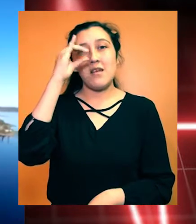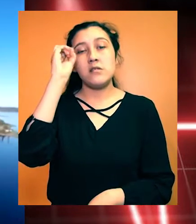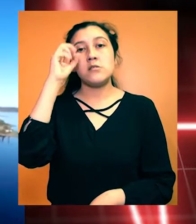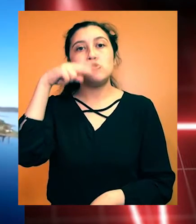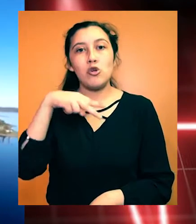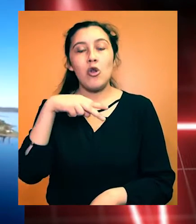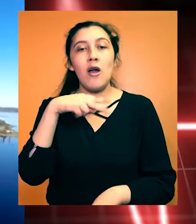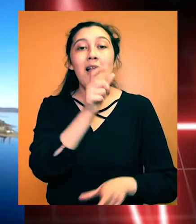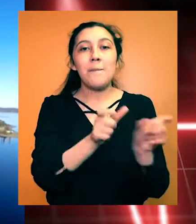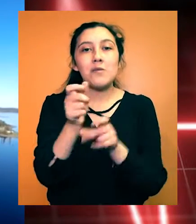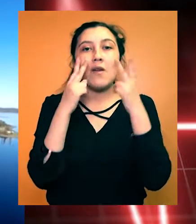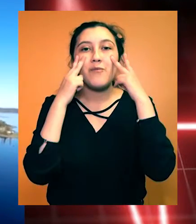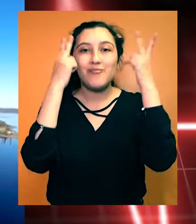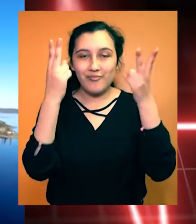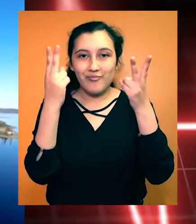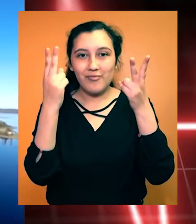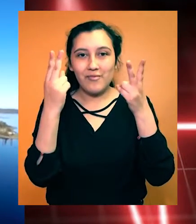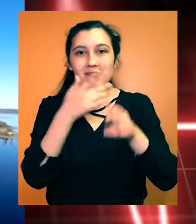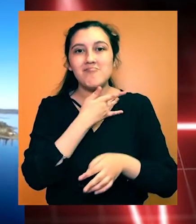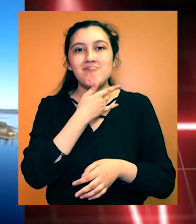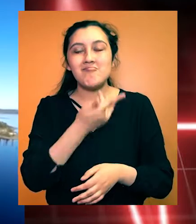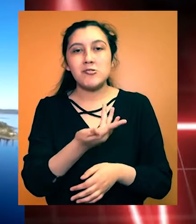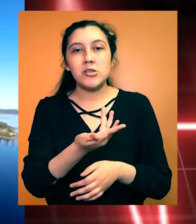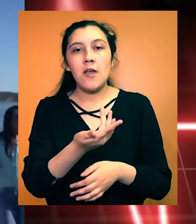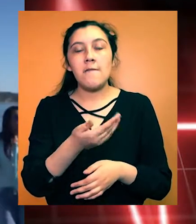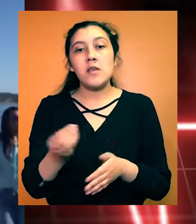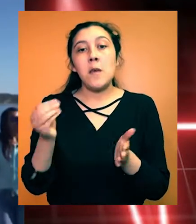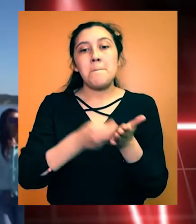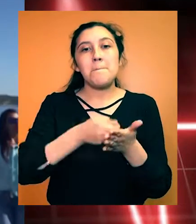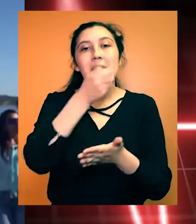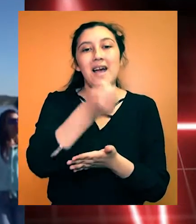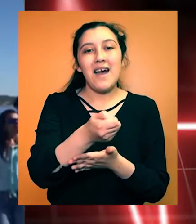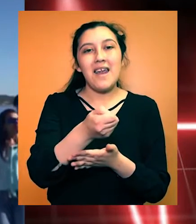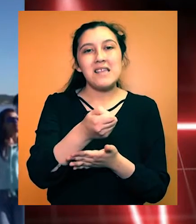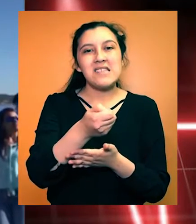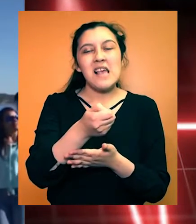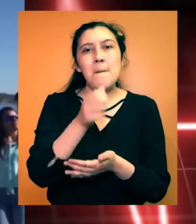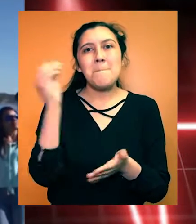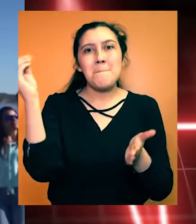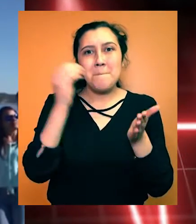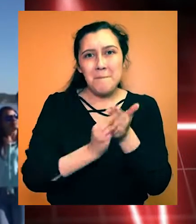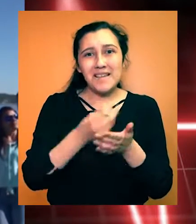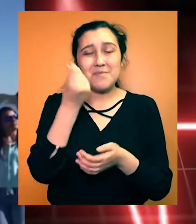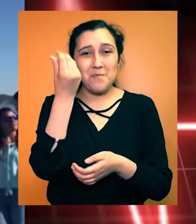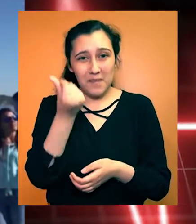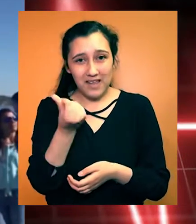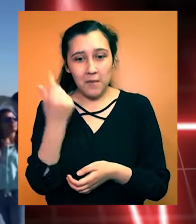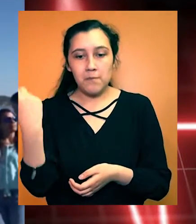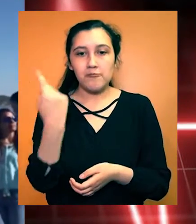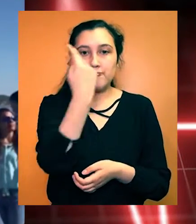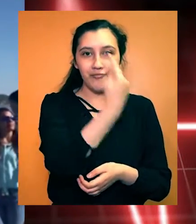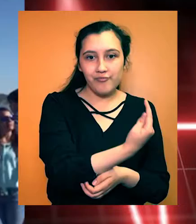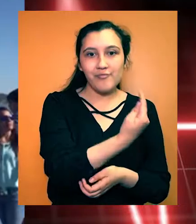pagar sobre el 300% de lo que pagaban antes. Hoy día van a tener que pagar 60.000 pesos ida y vuelta